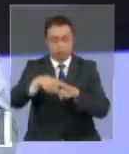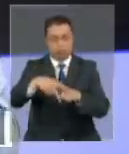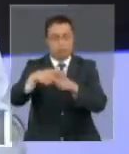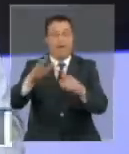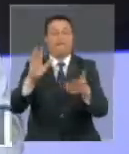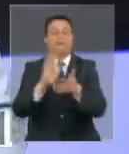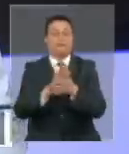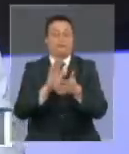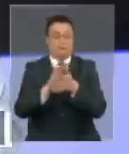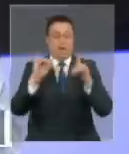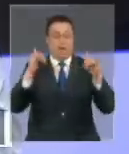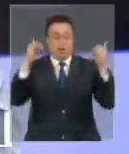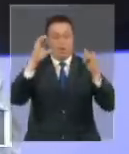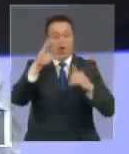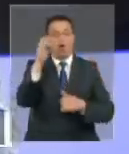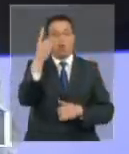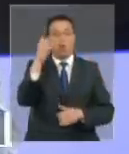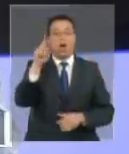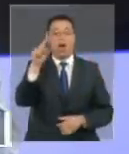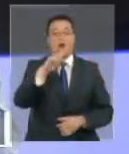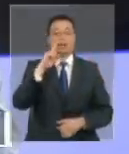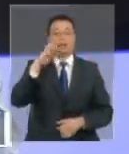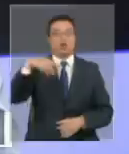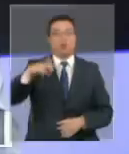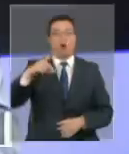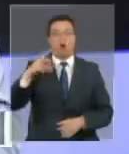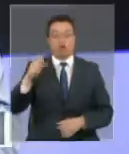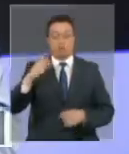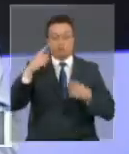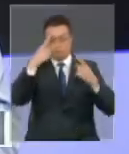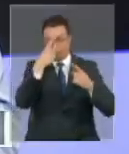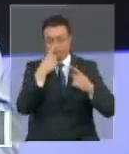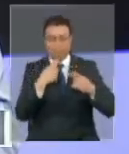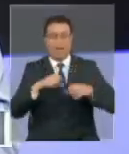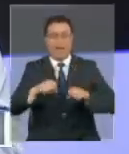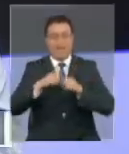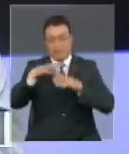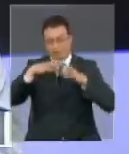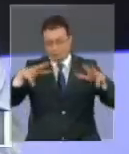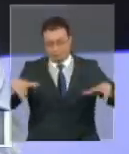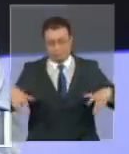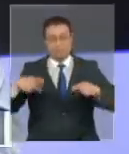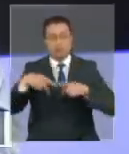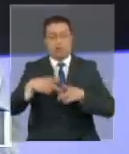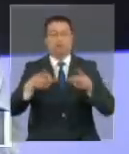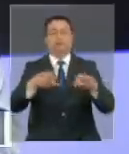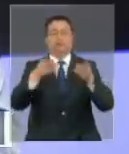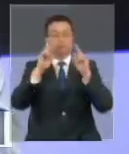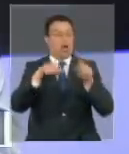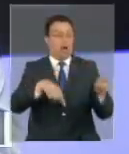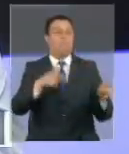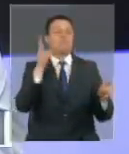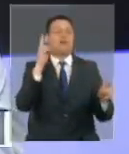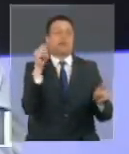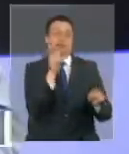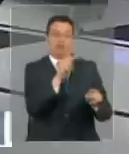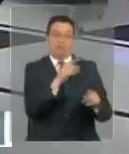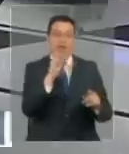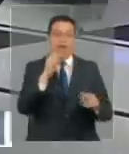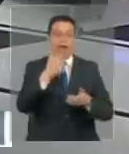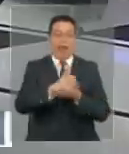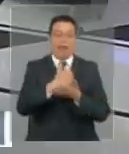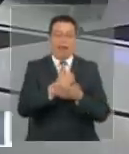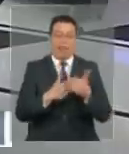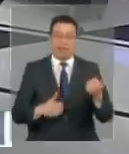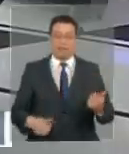hacer la fiesta todos los años con el apoyo que históricamente han tenido, que en esta oportunidad y en este año se les prohibió. Marcelo, ¿hay algo